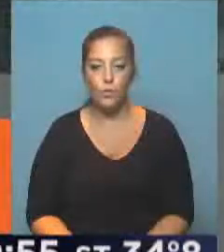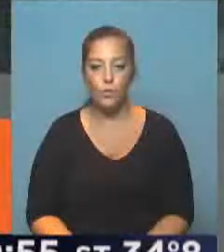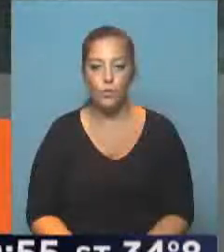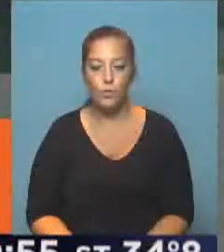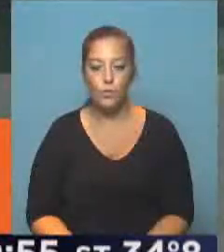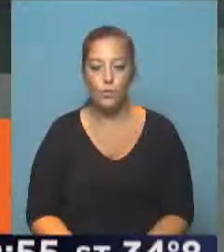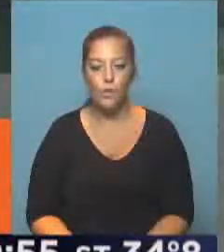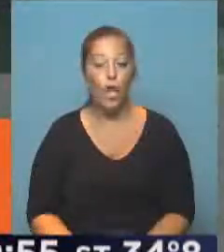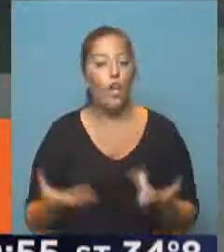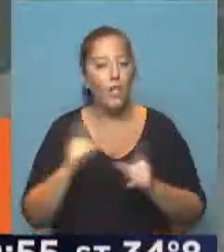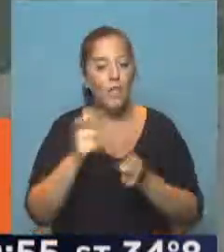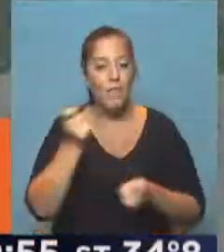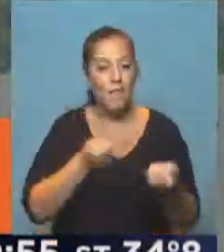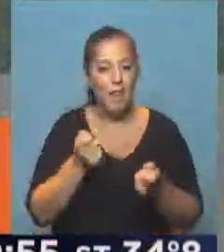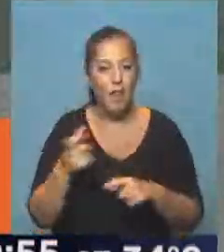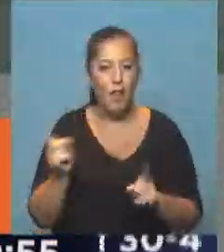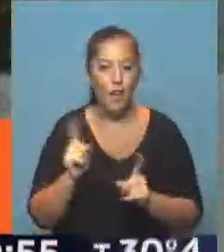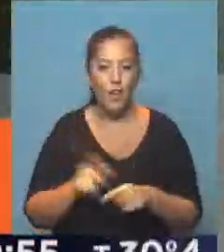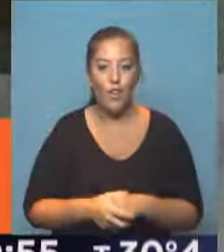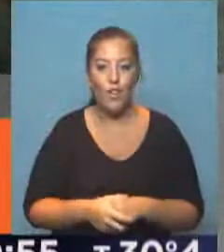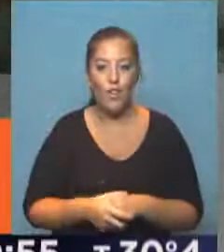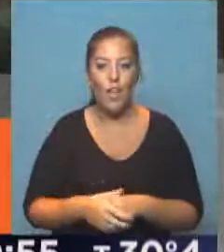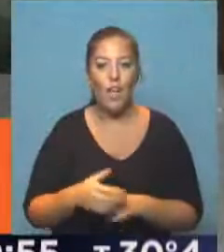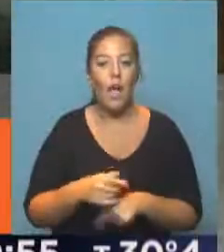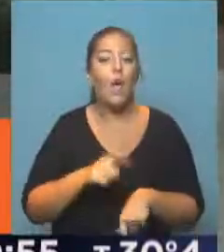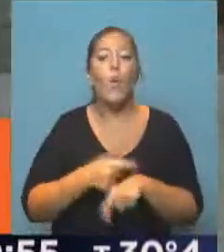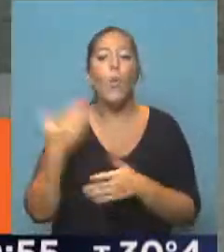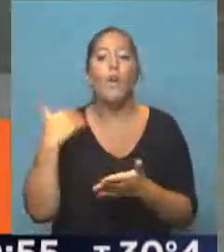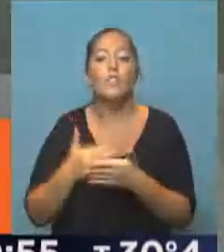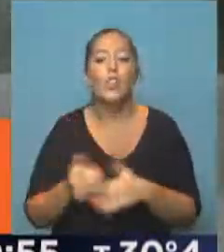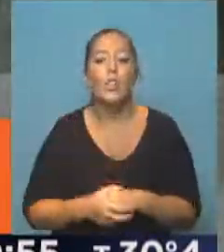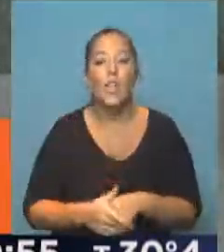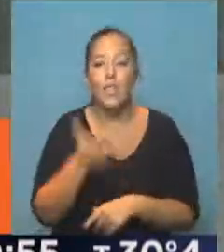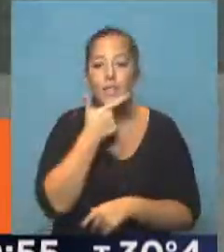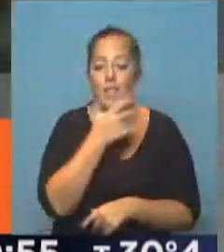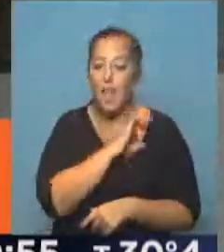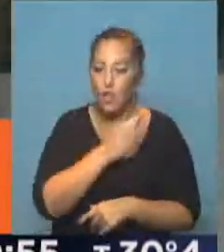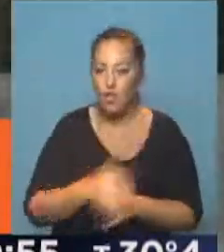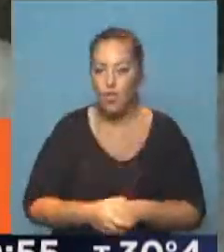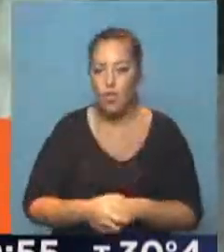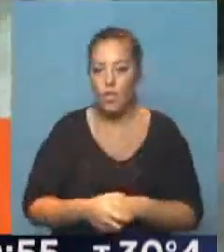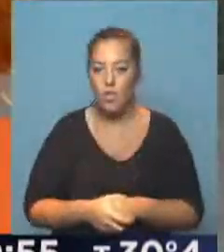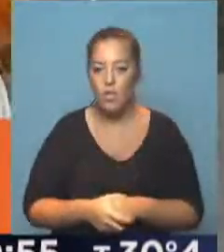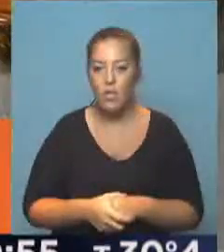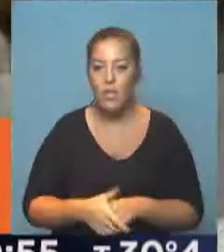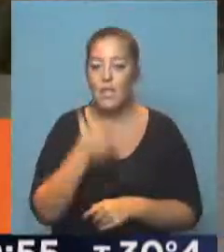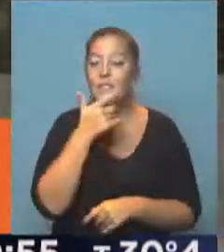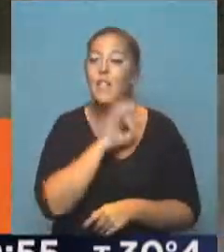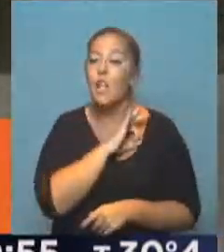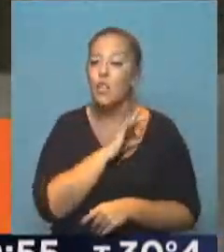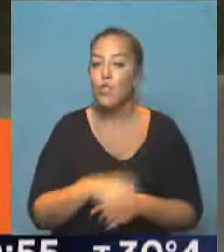¿No te cansaste todavía de bailar? ¿Cuánto hace que estás en los enemigos del casorio? 17 años. ¿Eh? 17